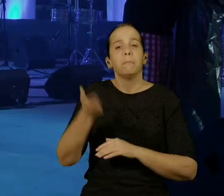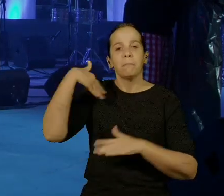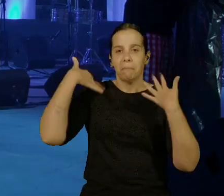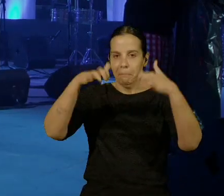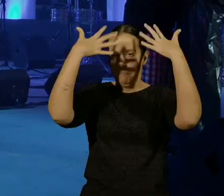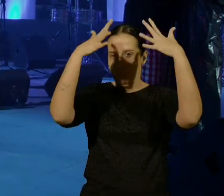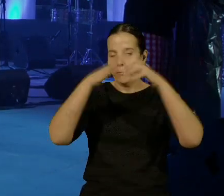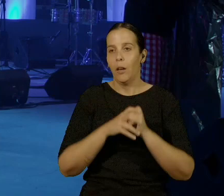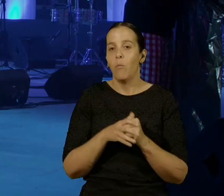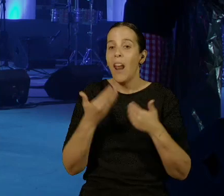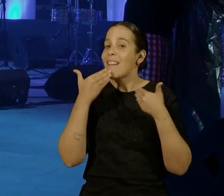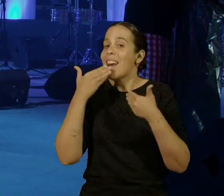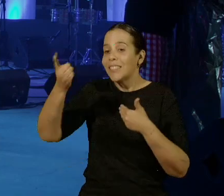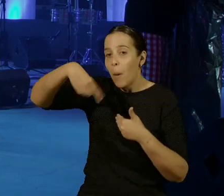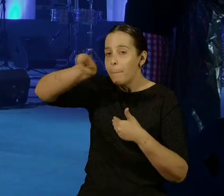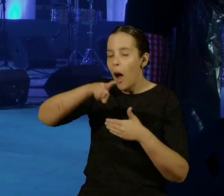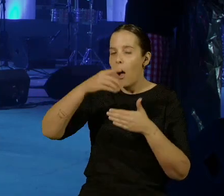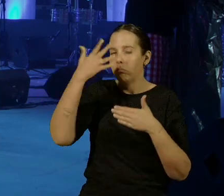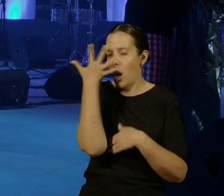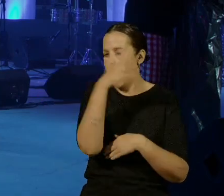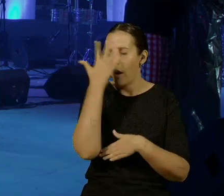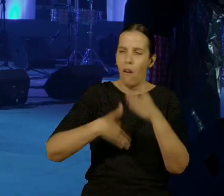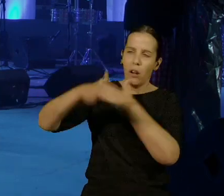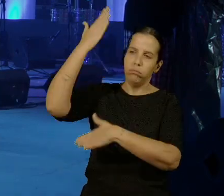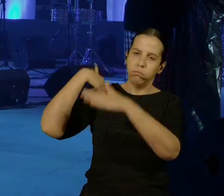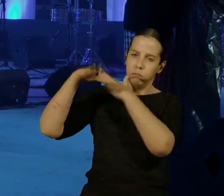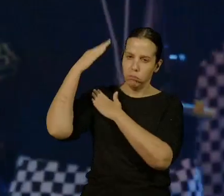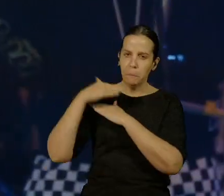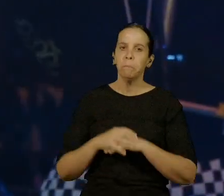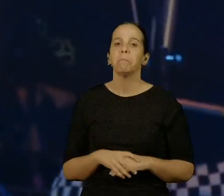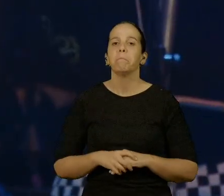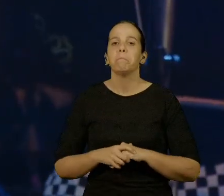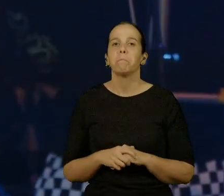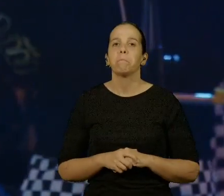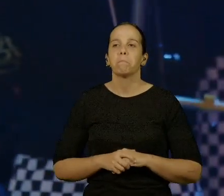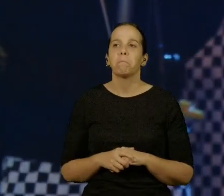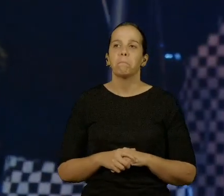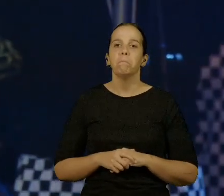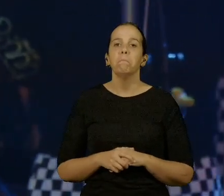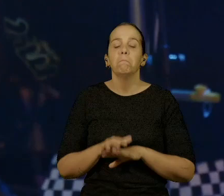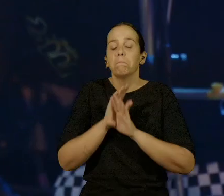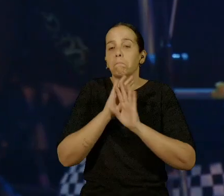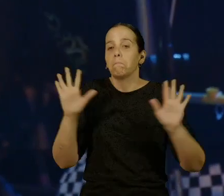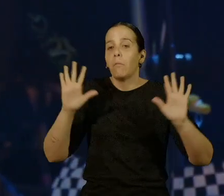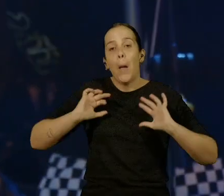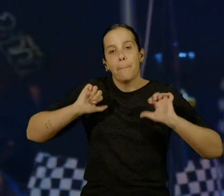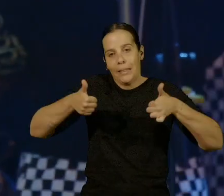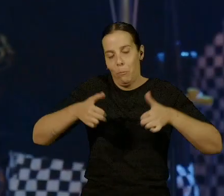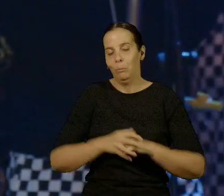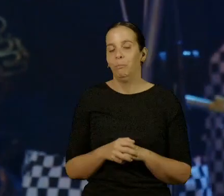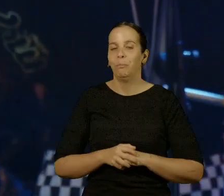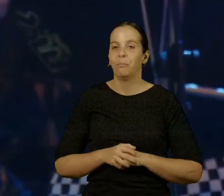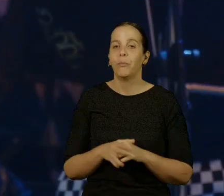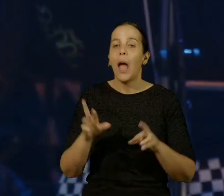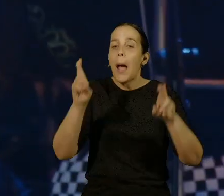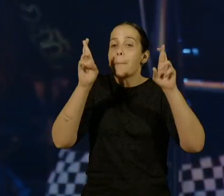que hubiese carnavales como nunca pensamos que hubiesen, iban a haber. Y bueno, empezamos con ella, ¿vale?